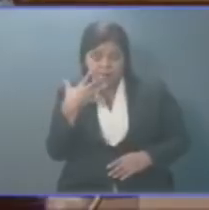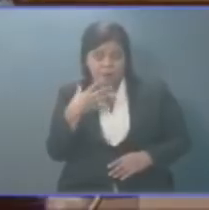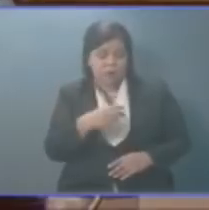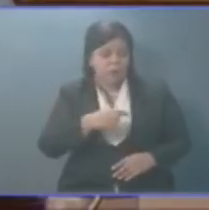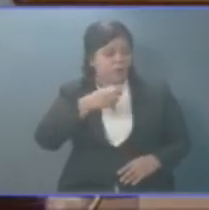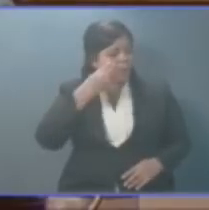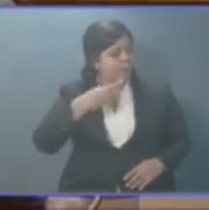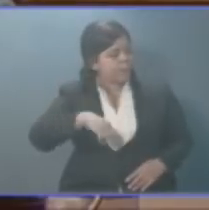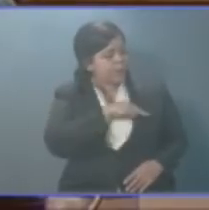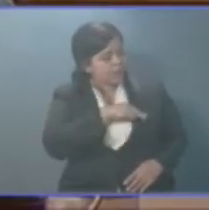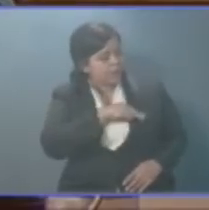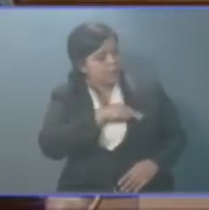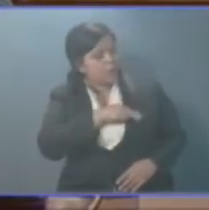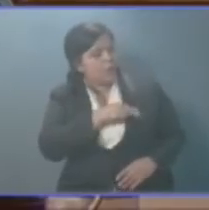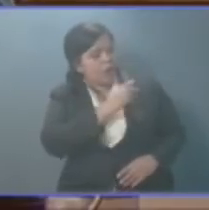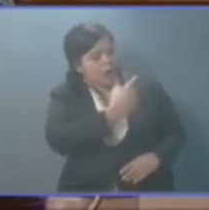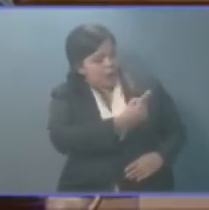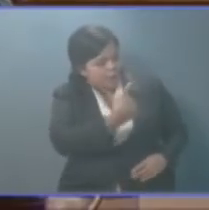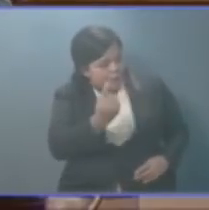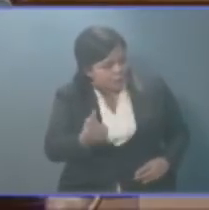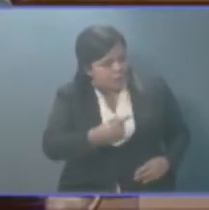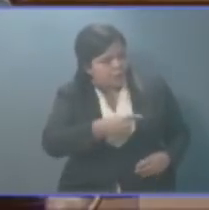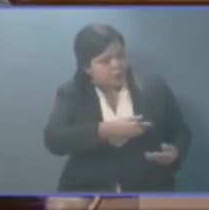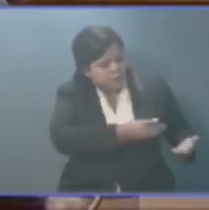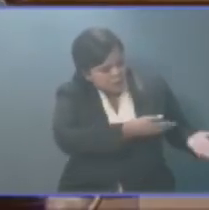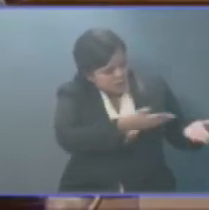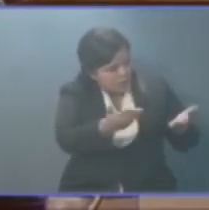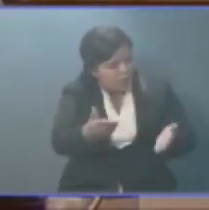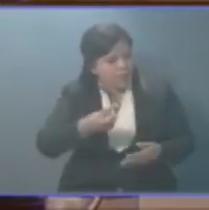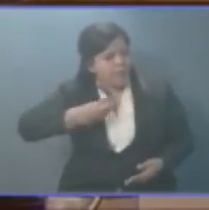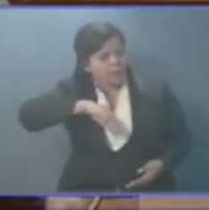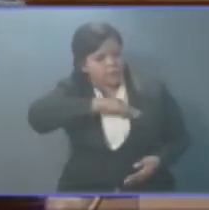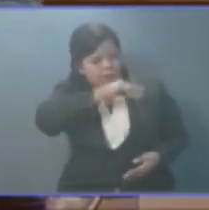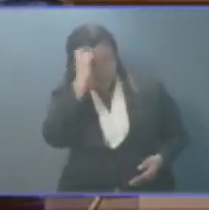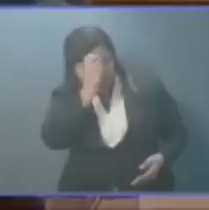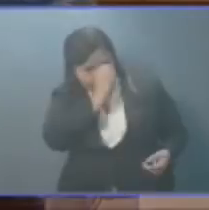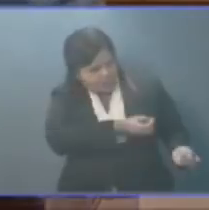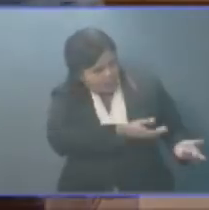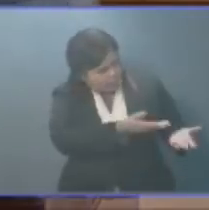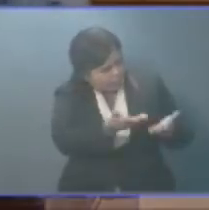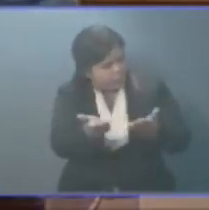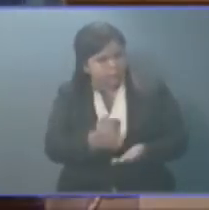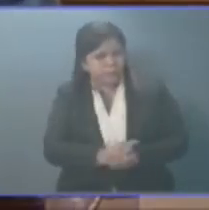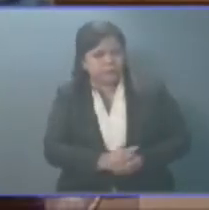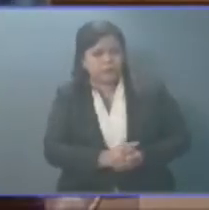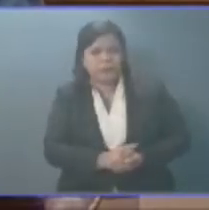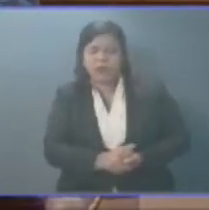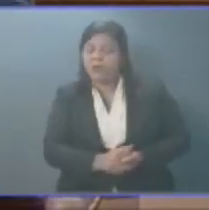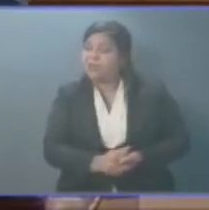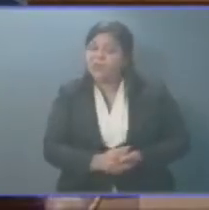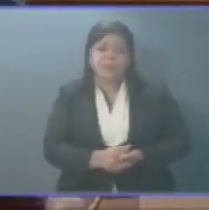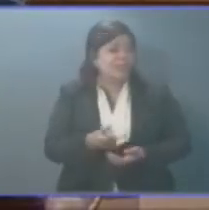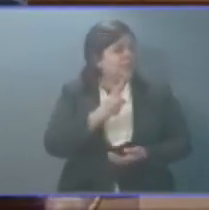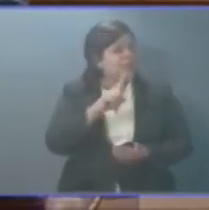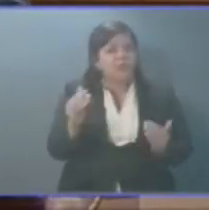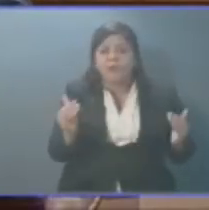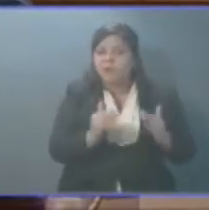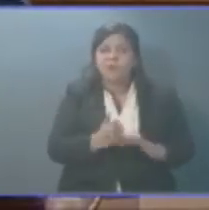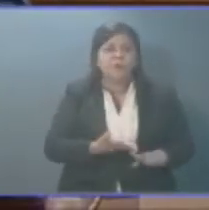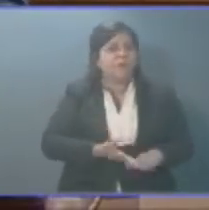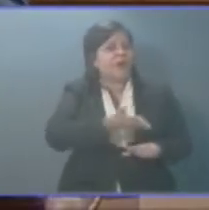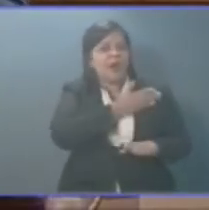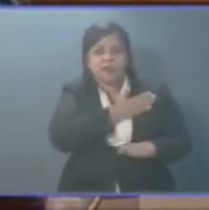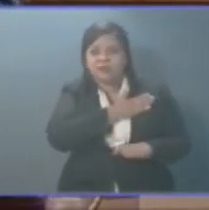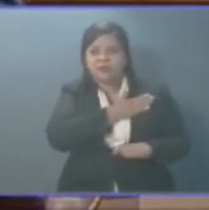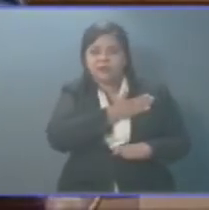devolverle a los trabajadores el Ministerio de Trabajo y no que siga secuestrado